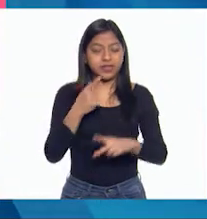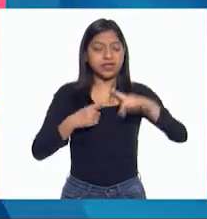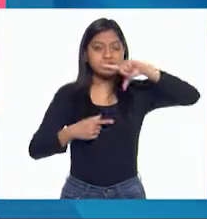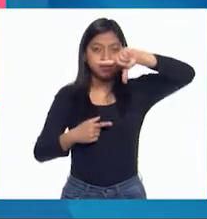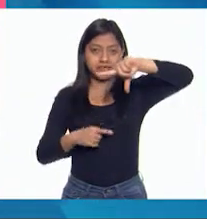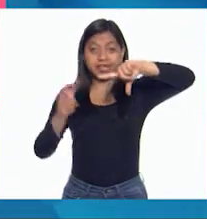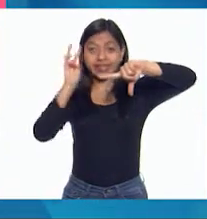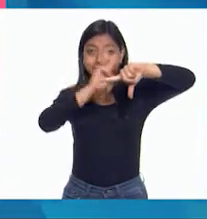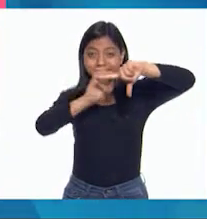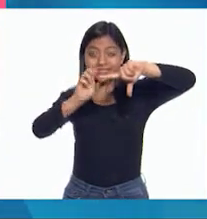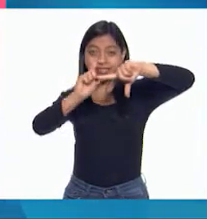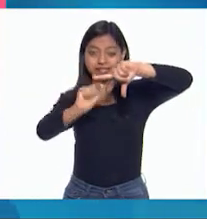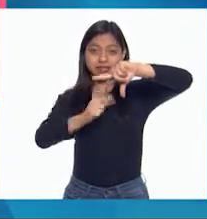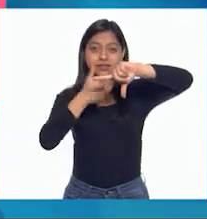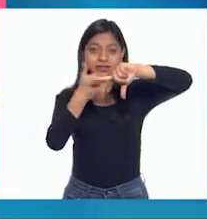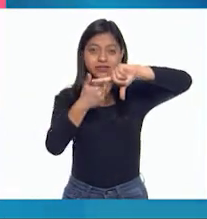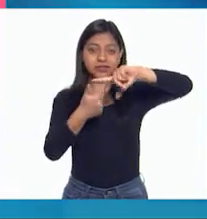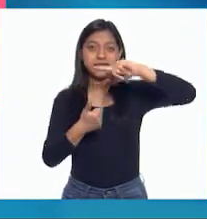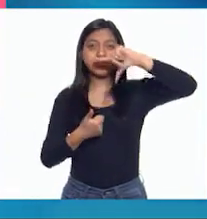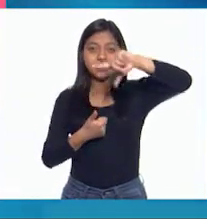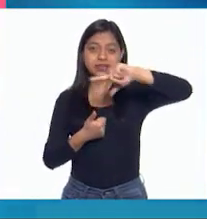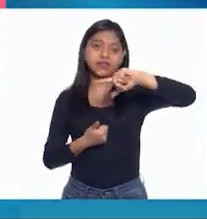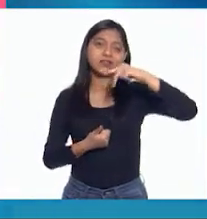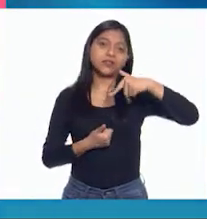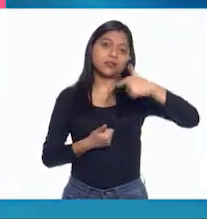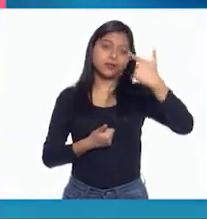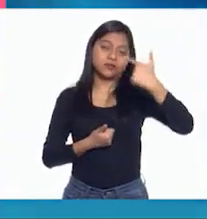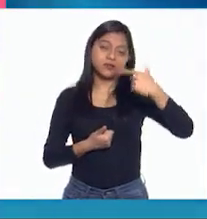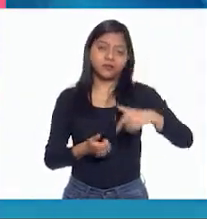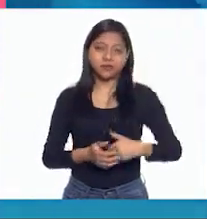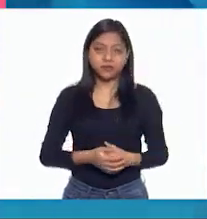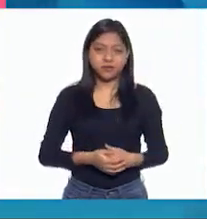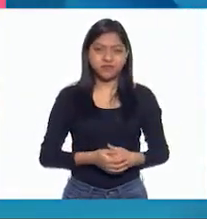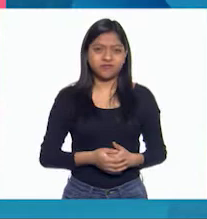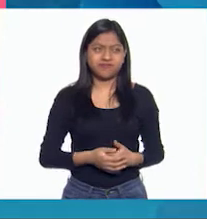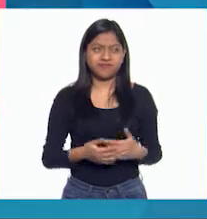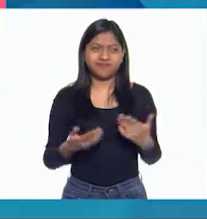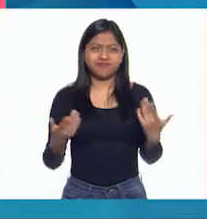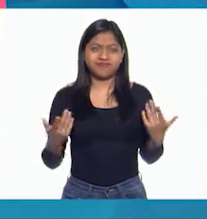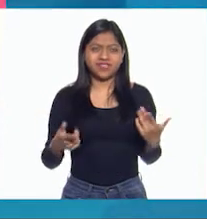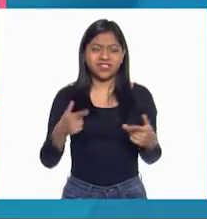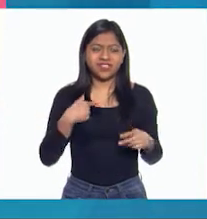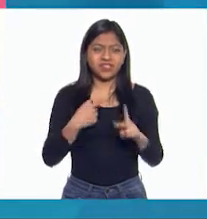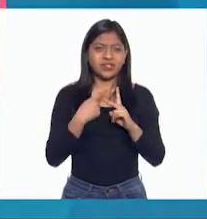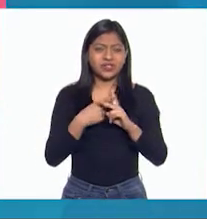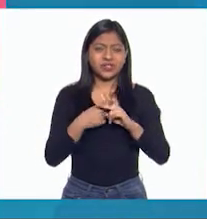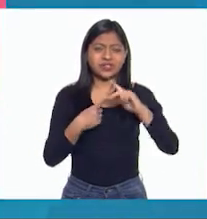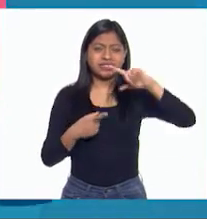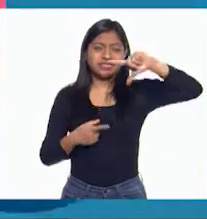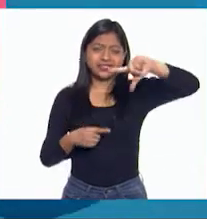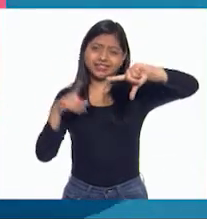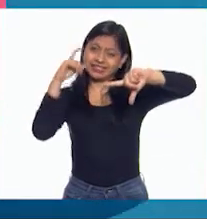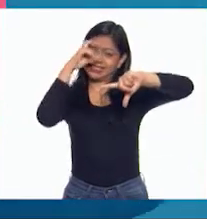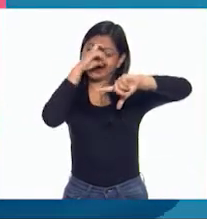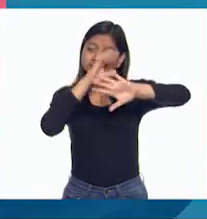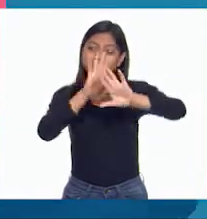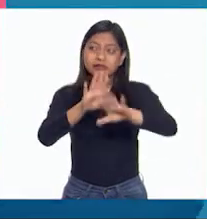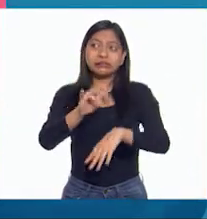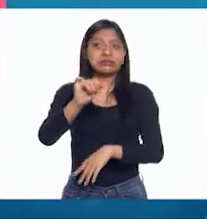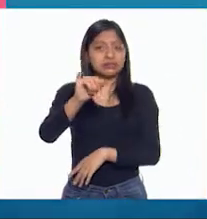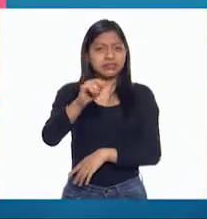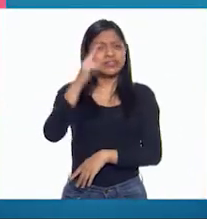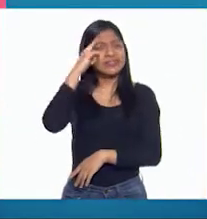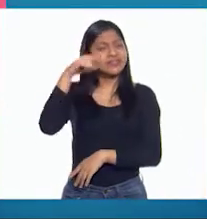división. 326 entre 12. Pero se me complican un poco las divisiones. Ah, es algo